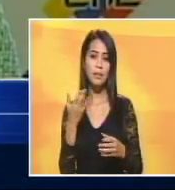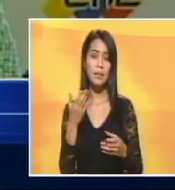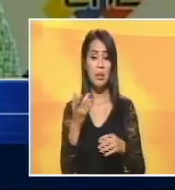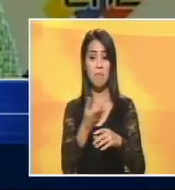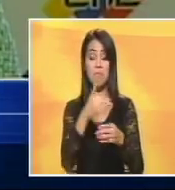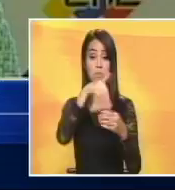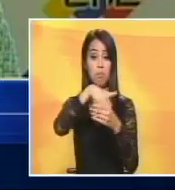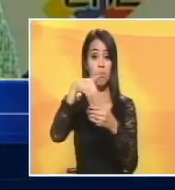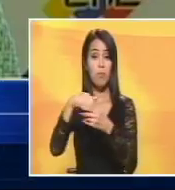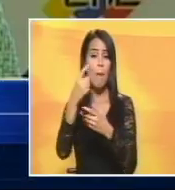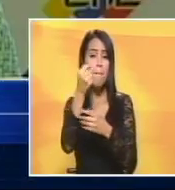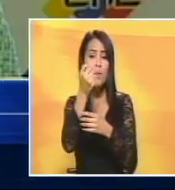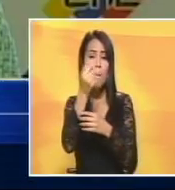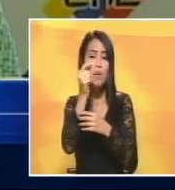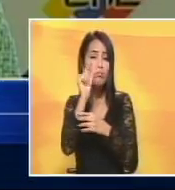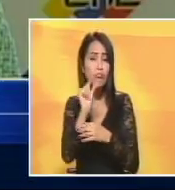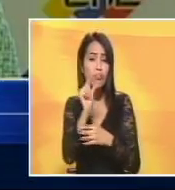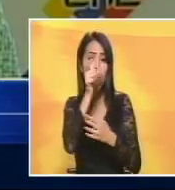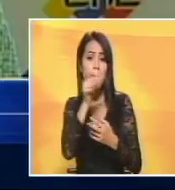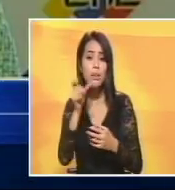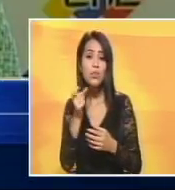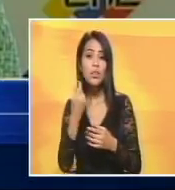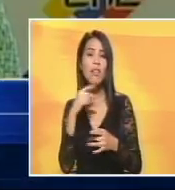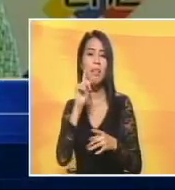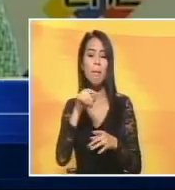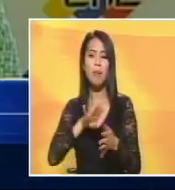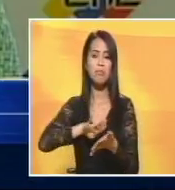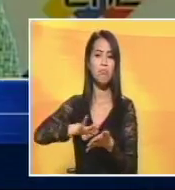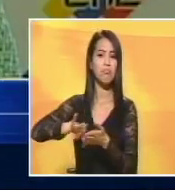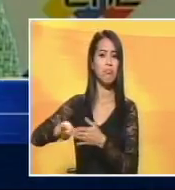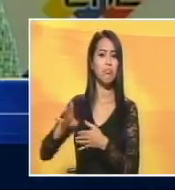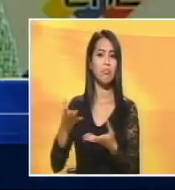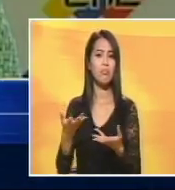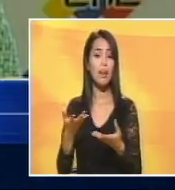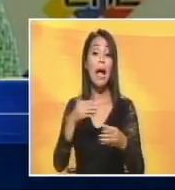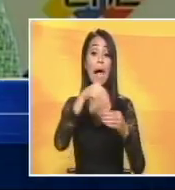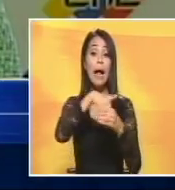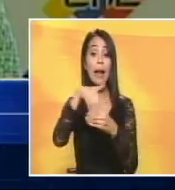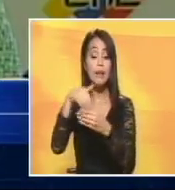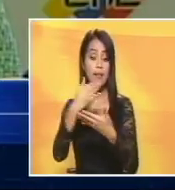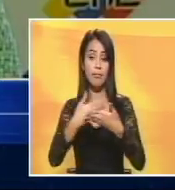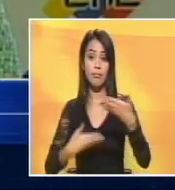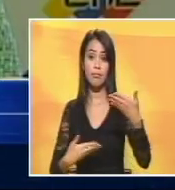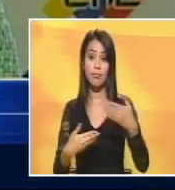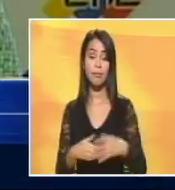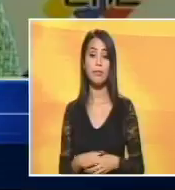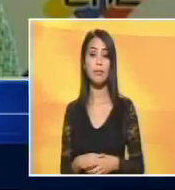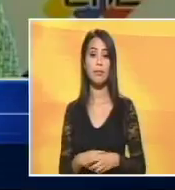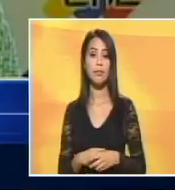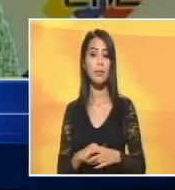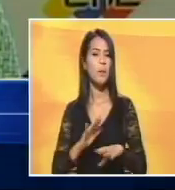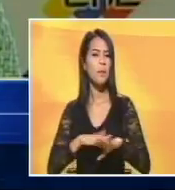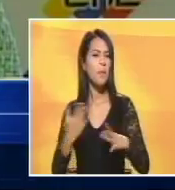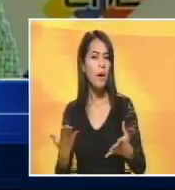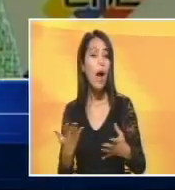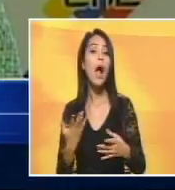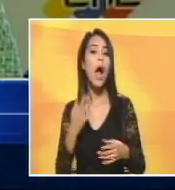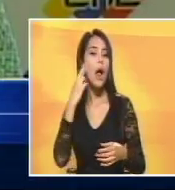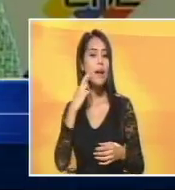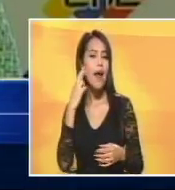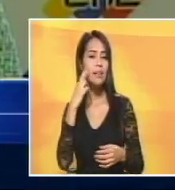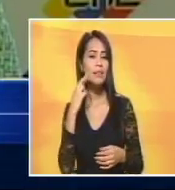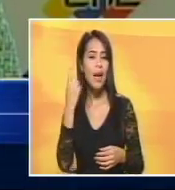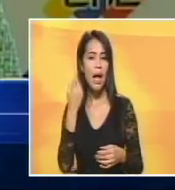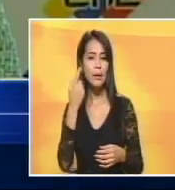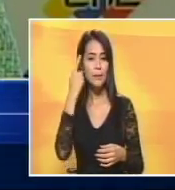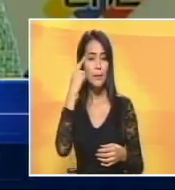menos gente y cada vez hay más exclusión en el registro electoral por causa del color de la piel y de la